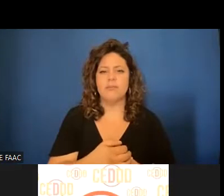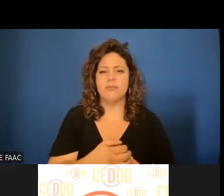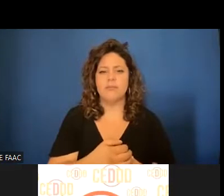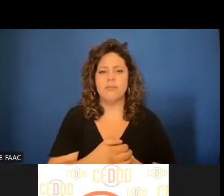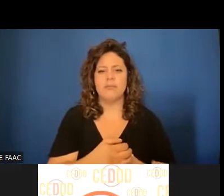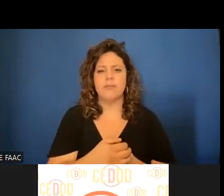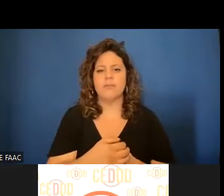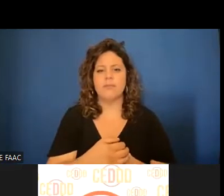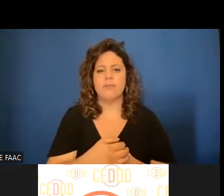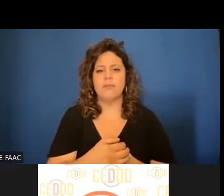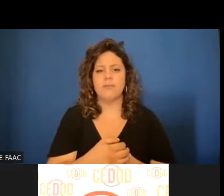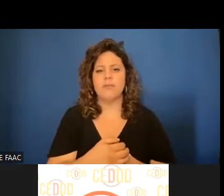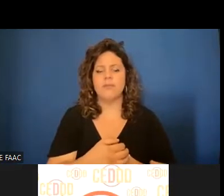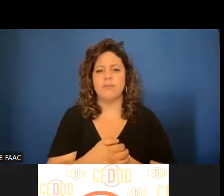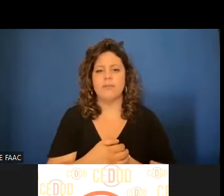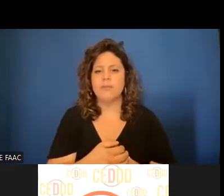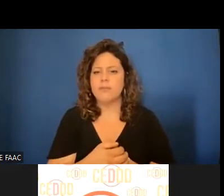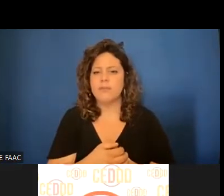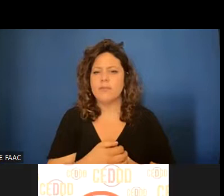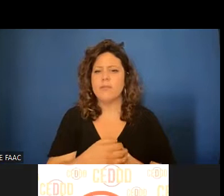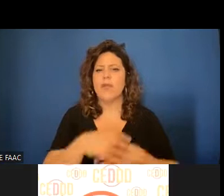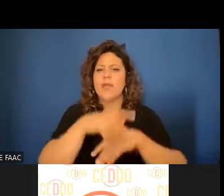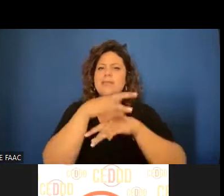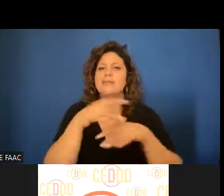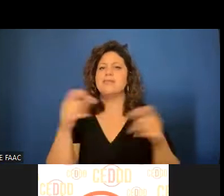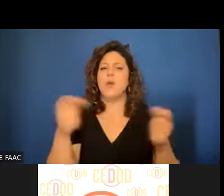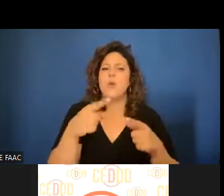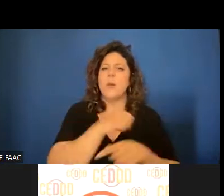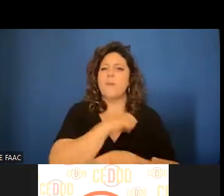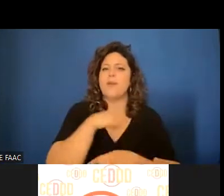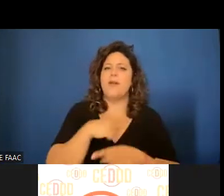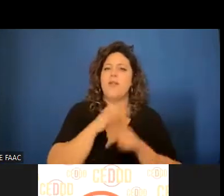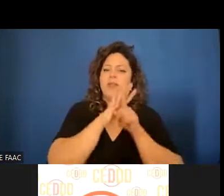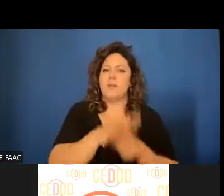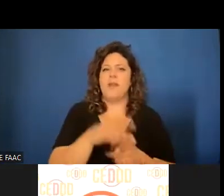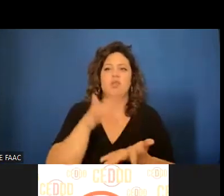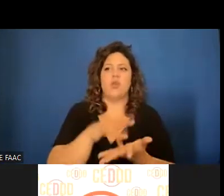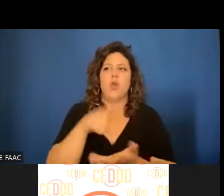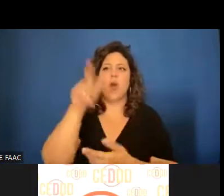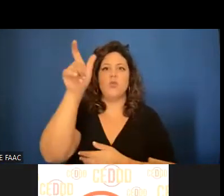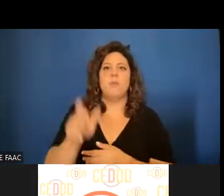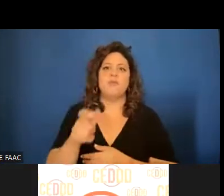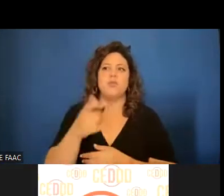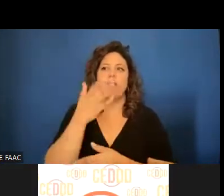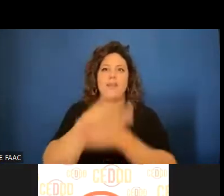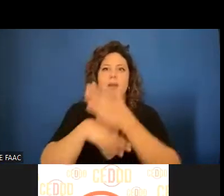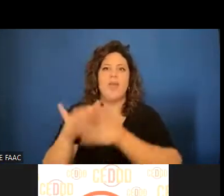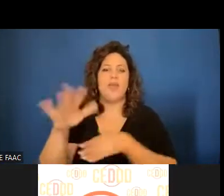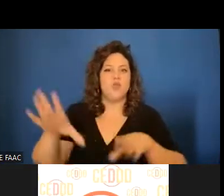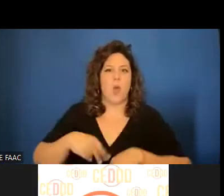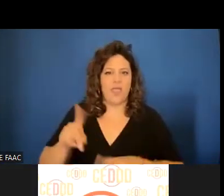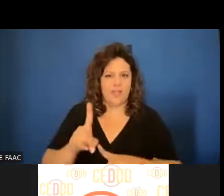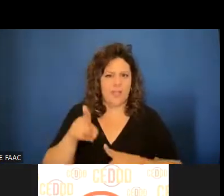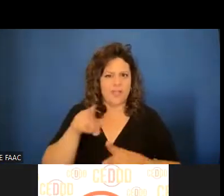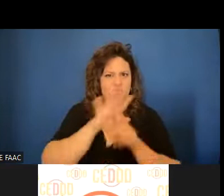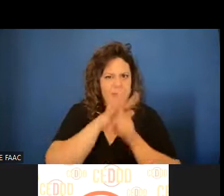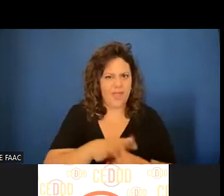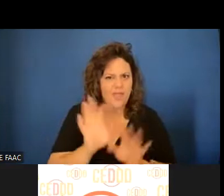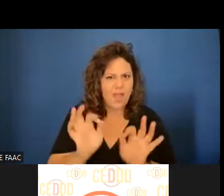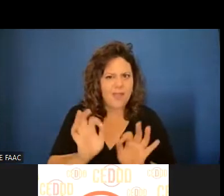armonizar, por así decirlo, algunas lagunas que no están reguladas, pero por contra, pues bueno, se solapa